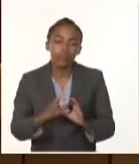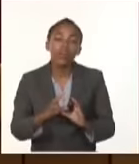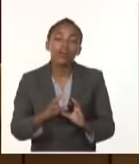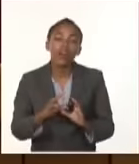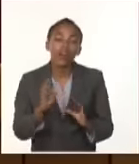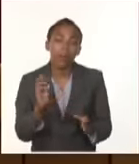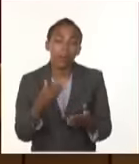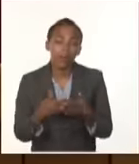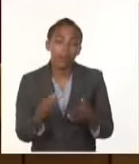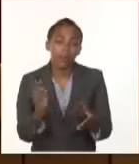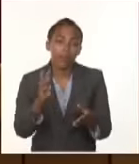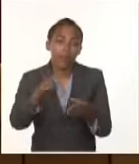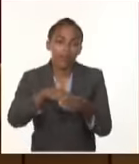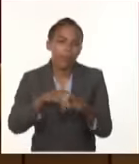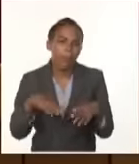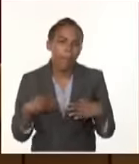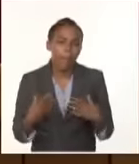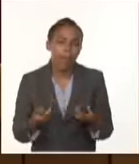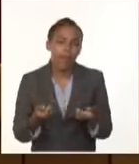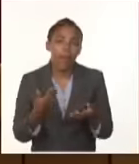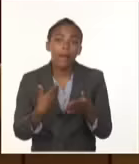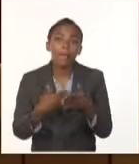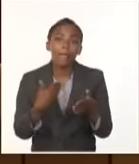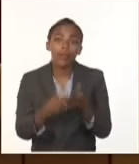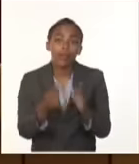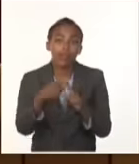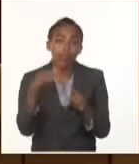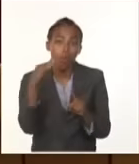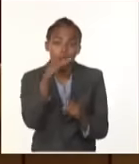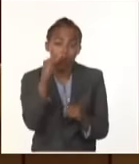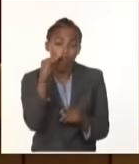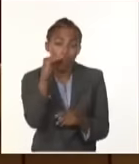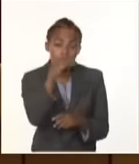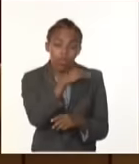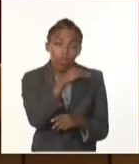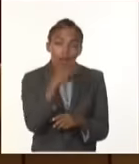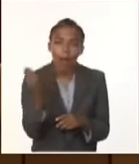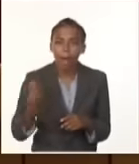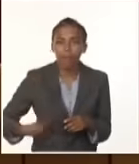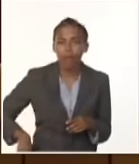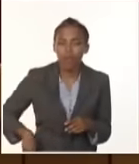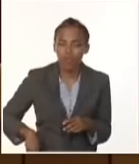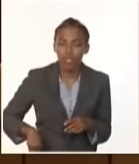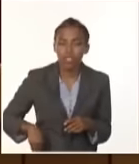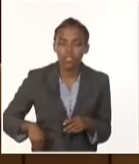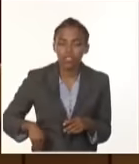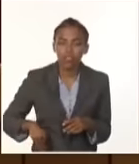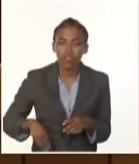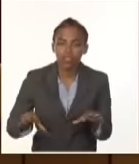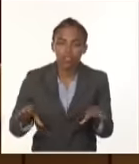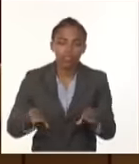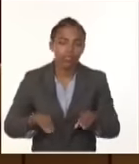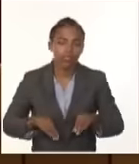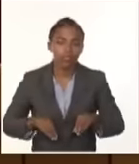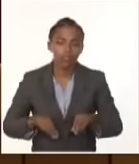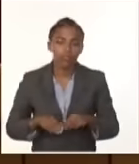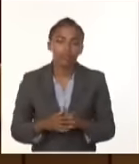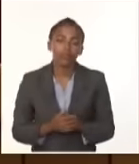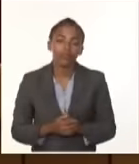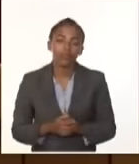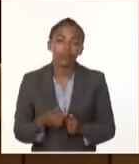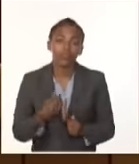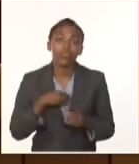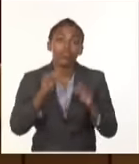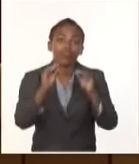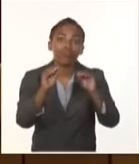está diseñada para que las empresas de alta tecnología aprovechen su capacidad de adaptación. Llamo la atención hacia